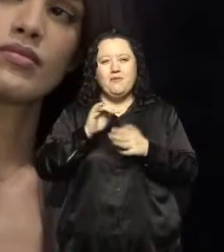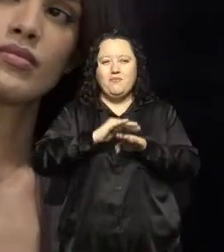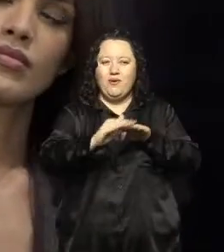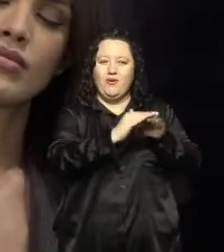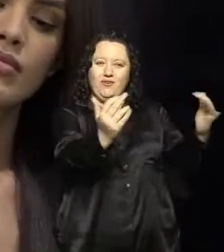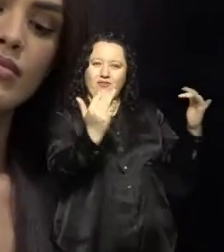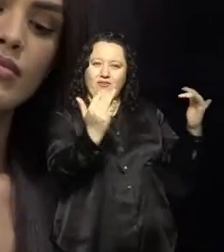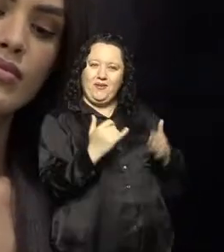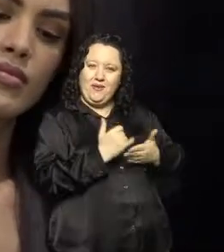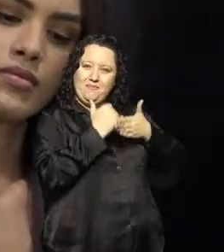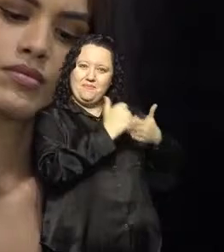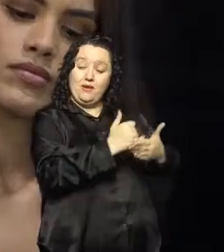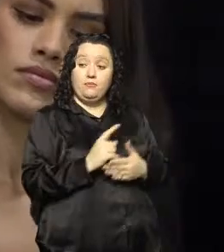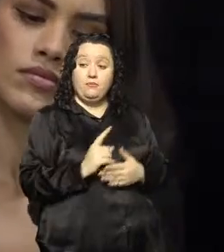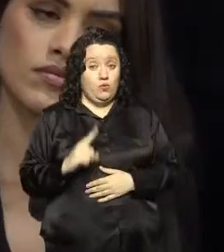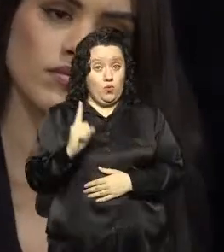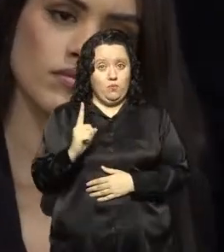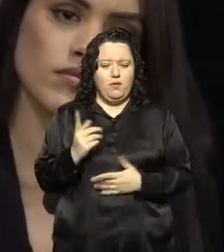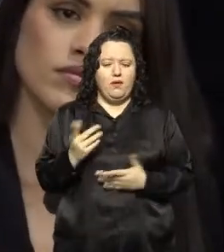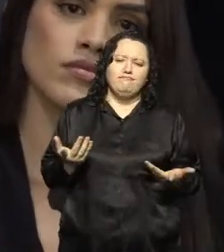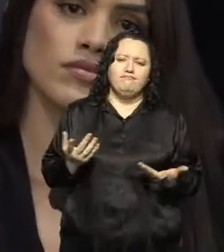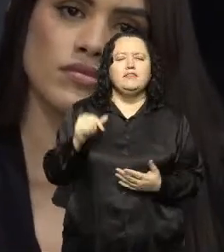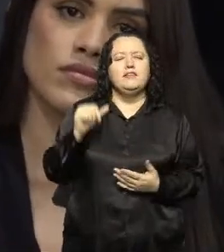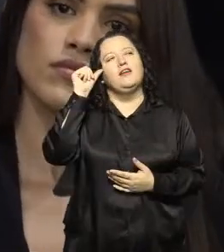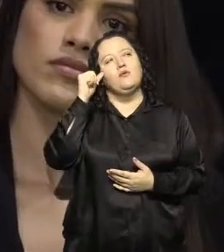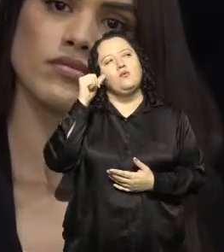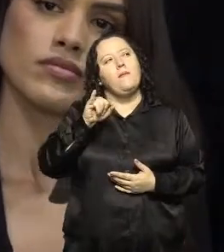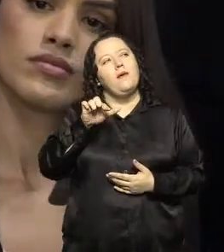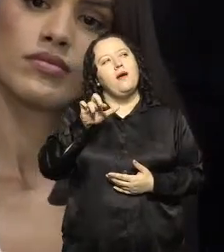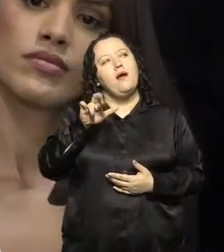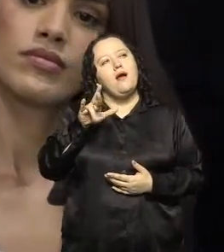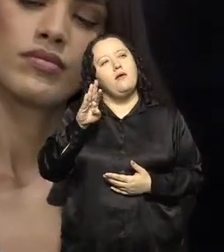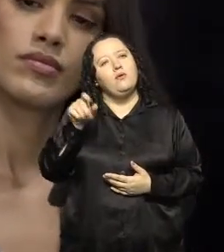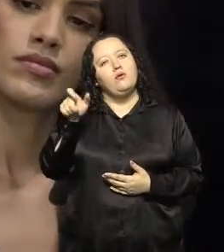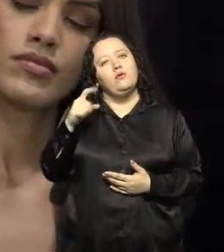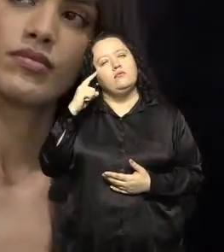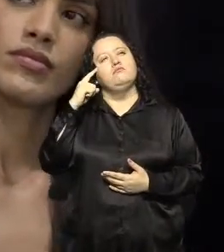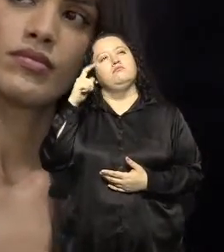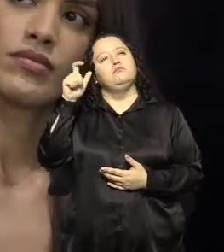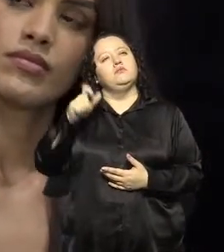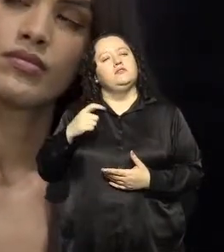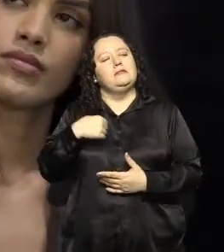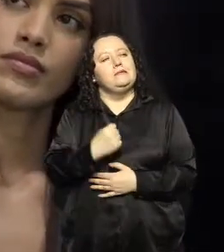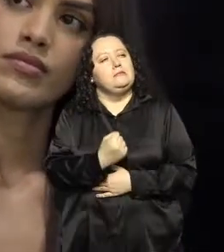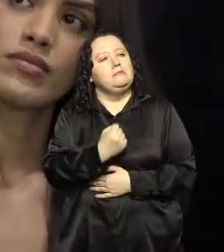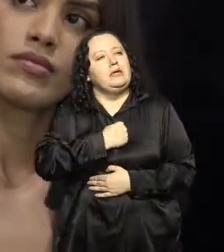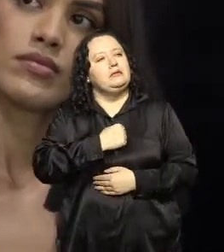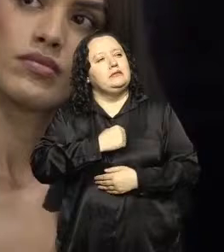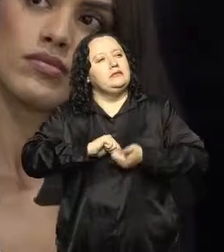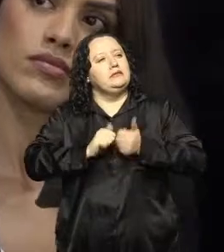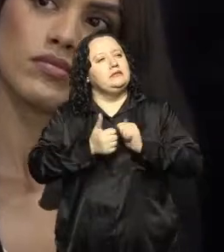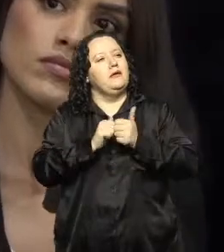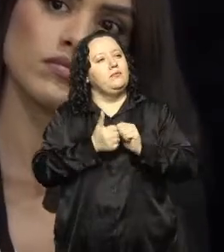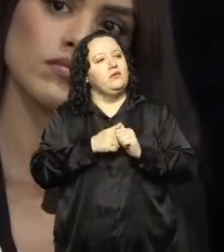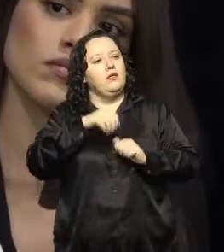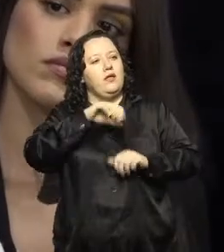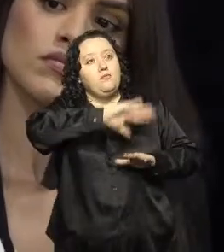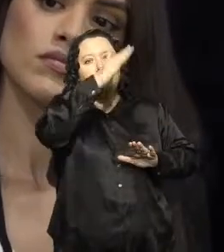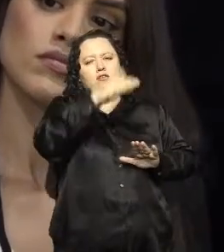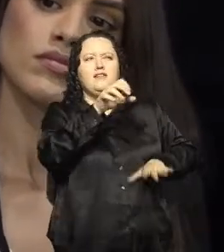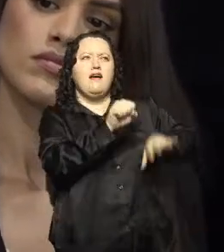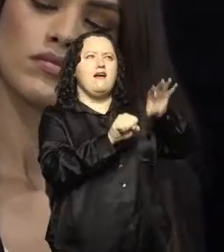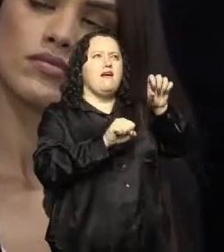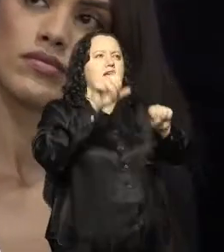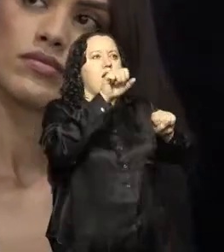premio. Fue más bien el recuerdo de Juan Pablo como alguien que logró trasladar su pasión deportiva en el montañismo